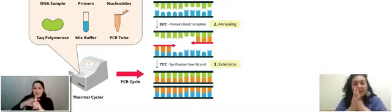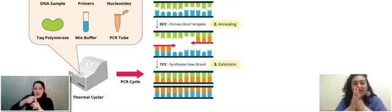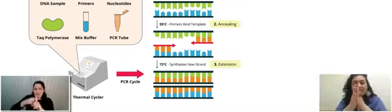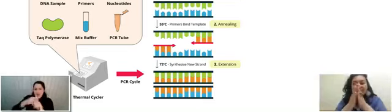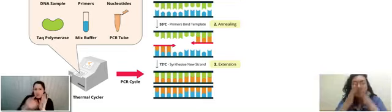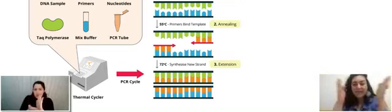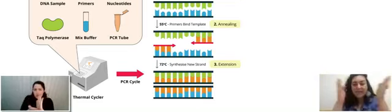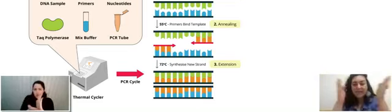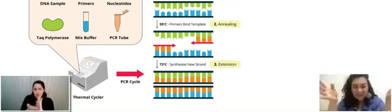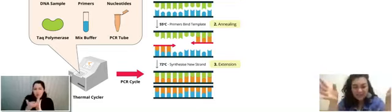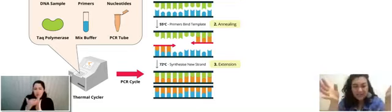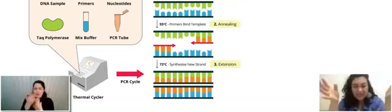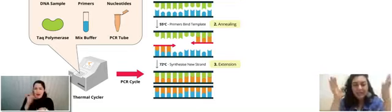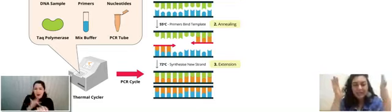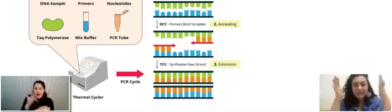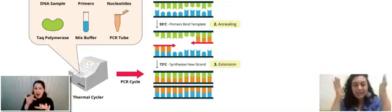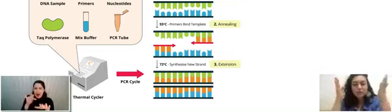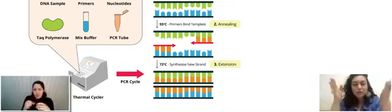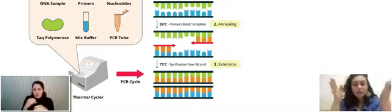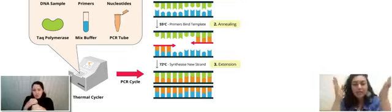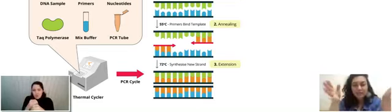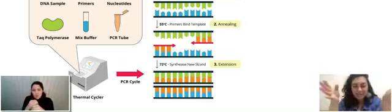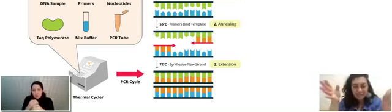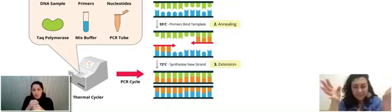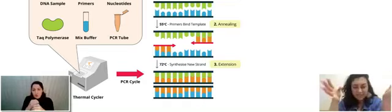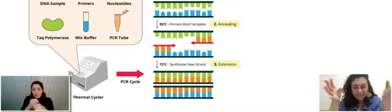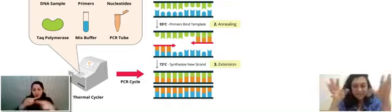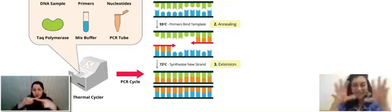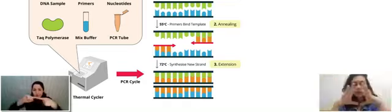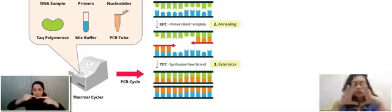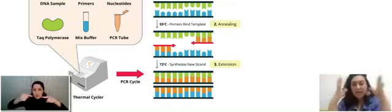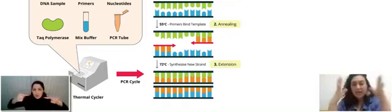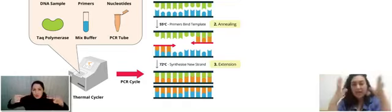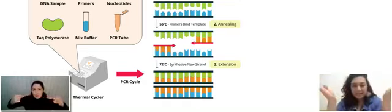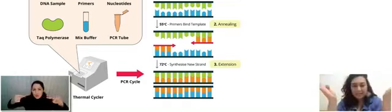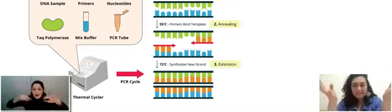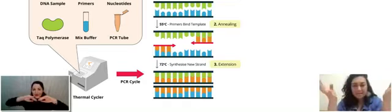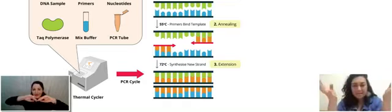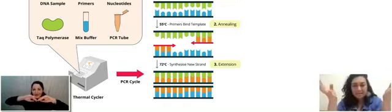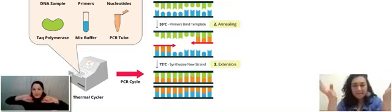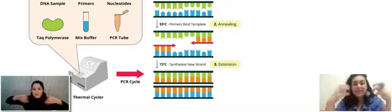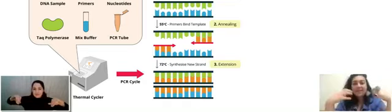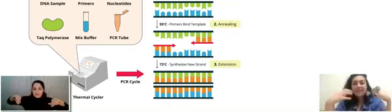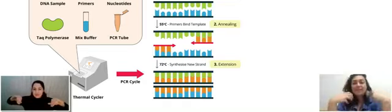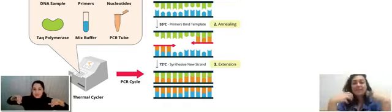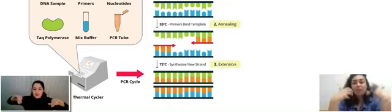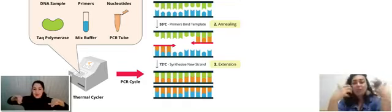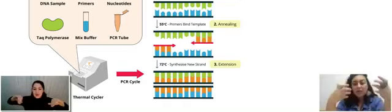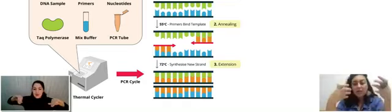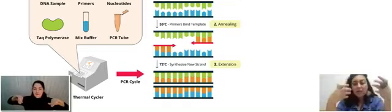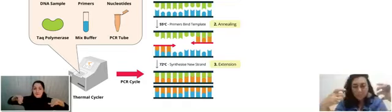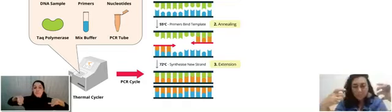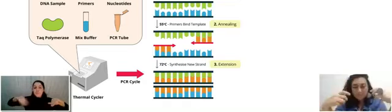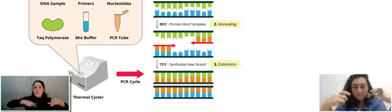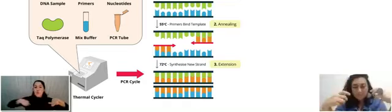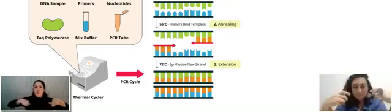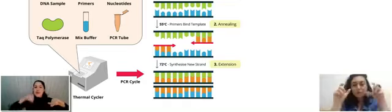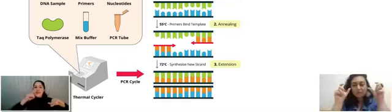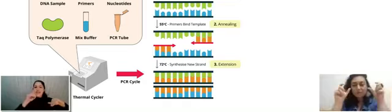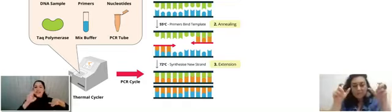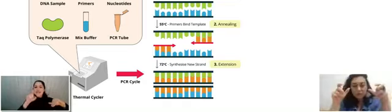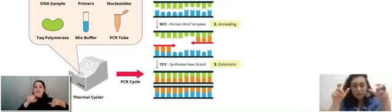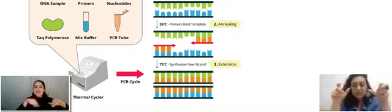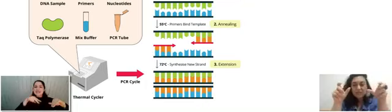separar estas dos hebras de DNA, denaturarlas que se llama, después se unen estos primers, que son fragmentos